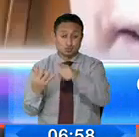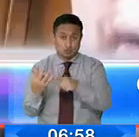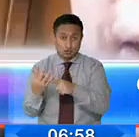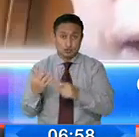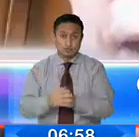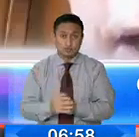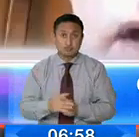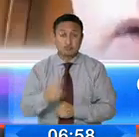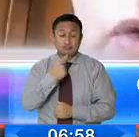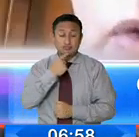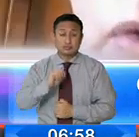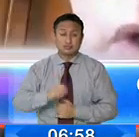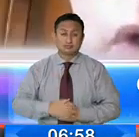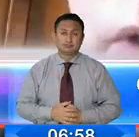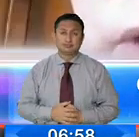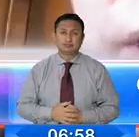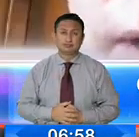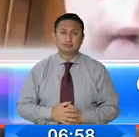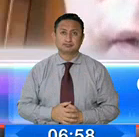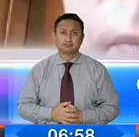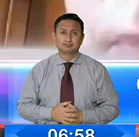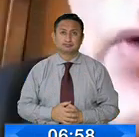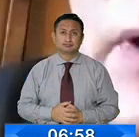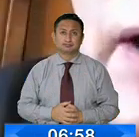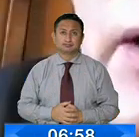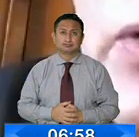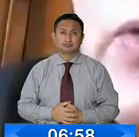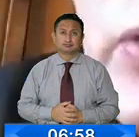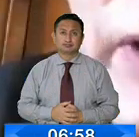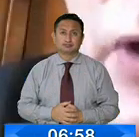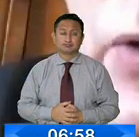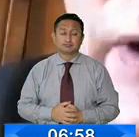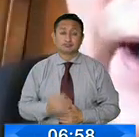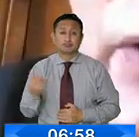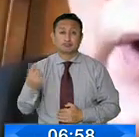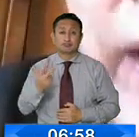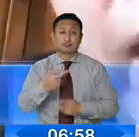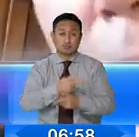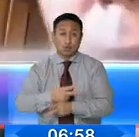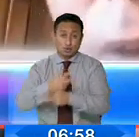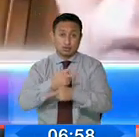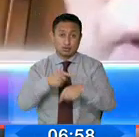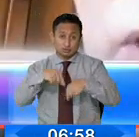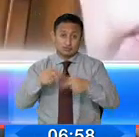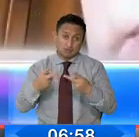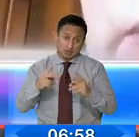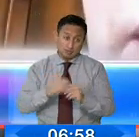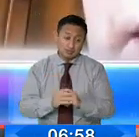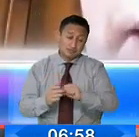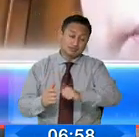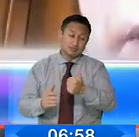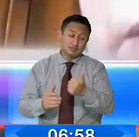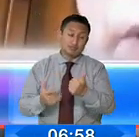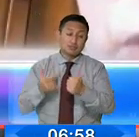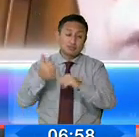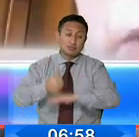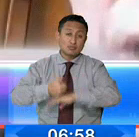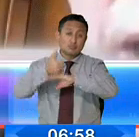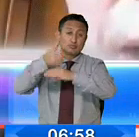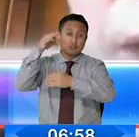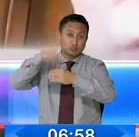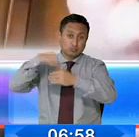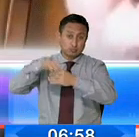y Pita se pronunció. Los señores miembros de los señores consejeros y también, obviamente, los miembros del Tribunal Contencioso